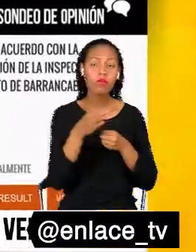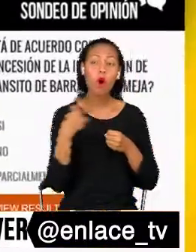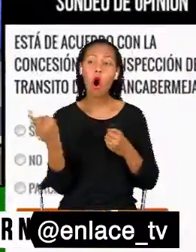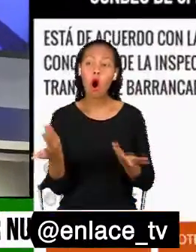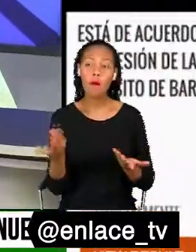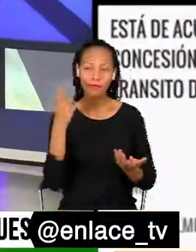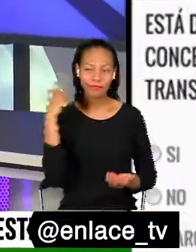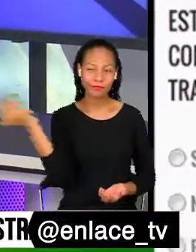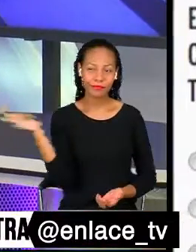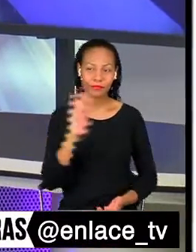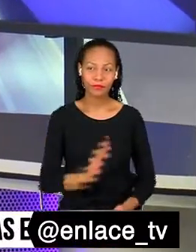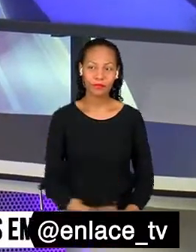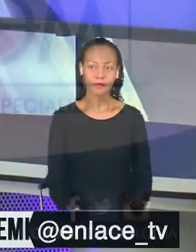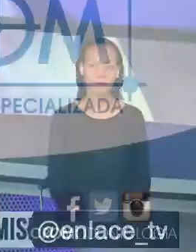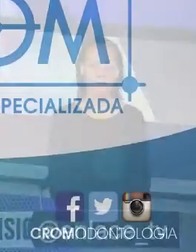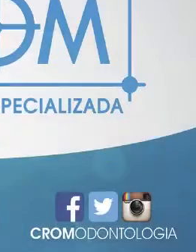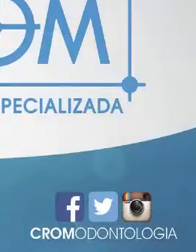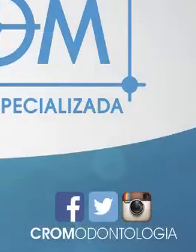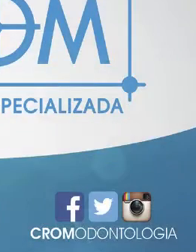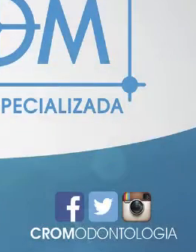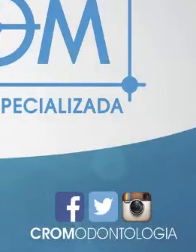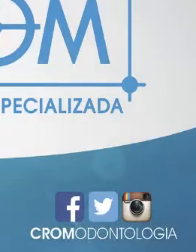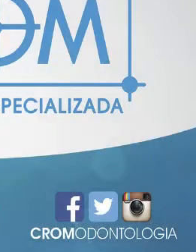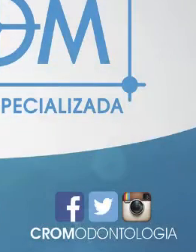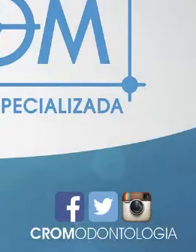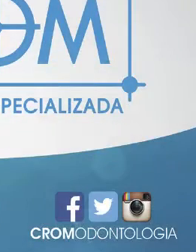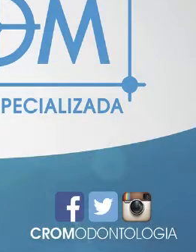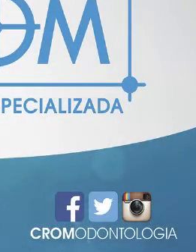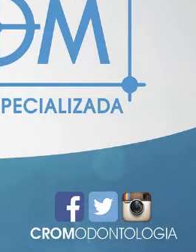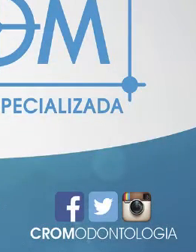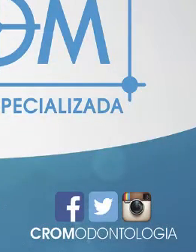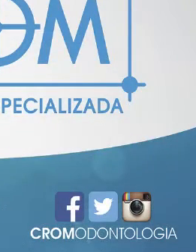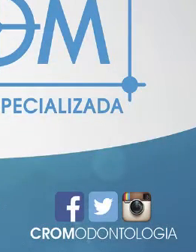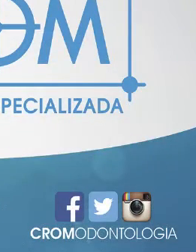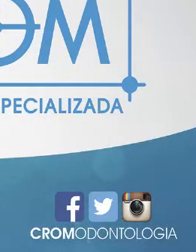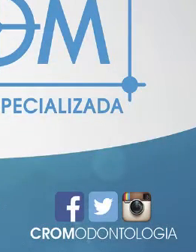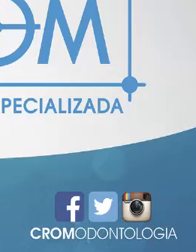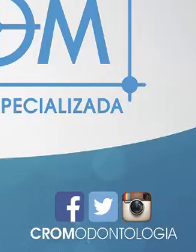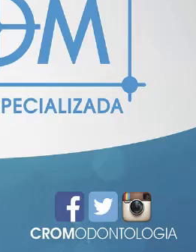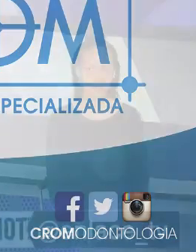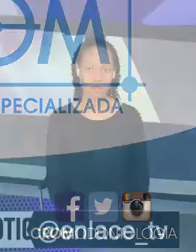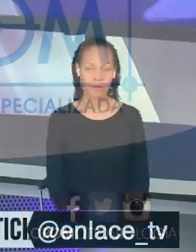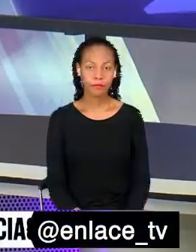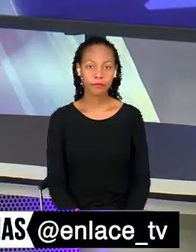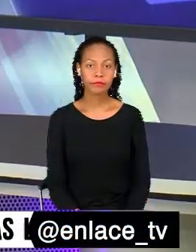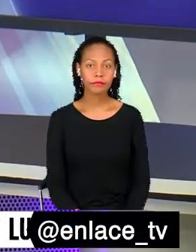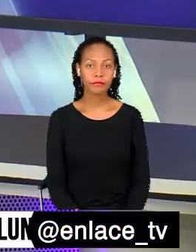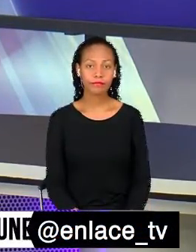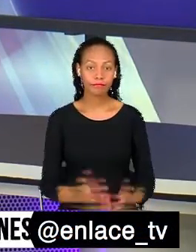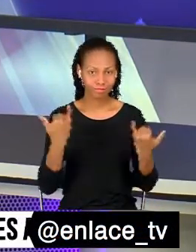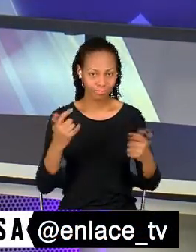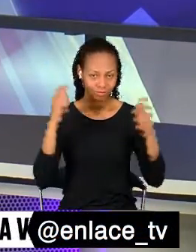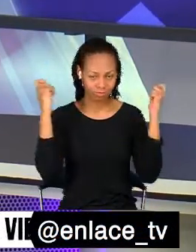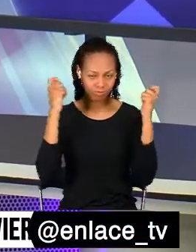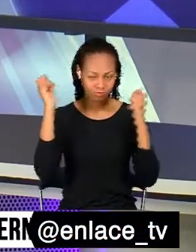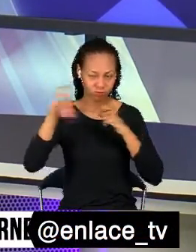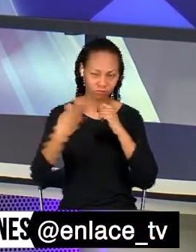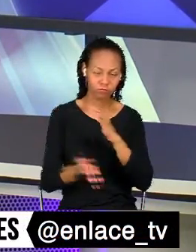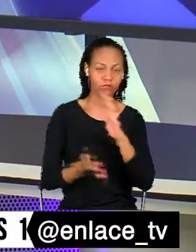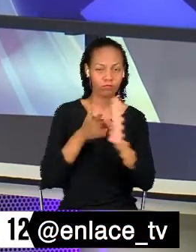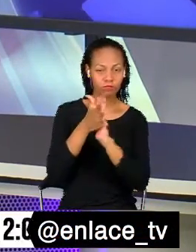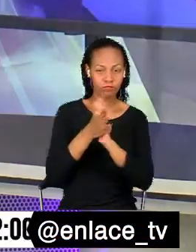mal tiempo, buena cara. Desde 1994, Chrome es la sonrisa de Barranca Bermeja. Hacemos una pausa, ya regresamos con más información en